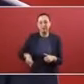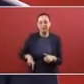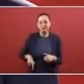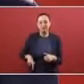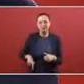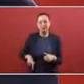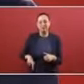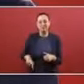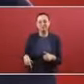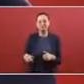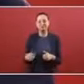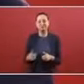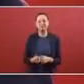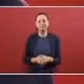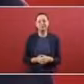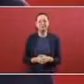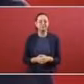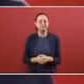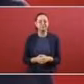que eran